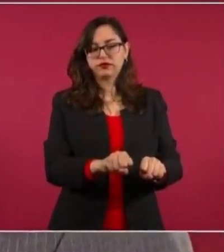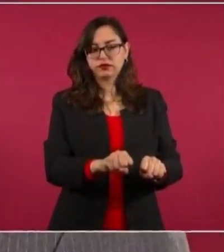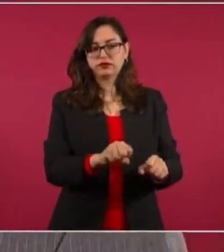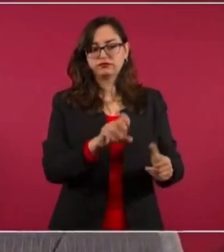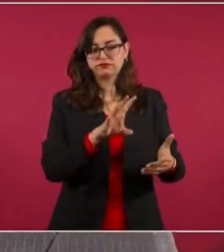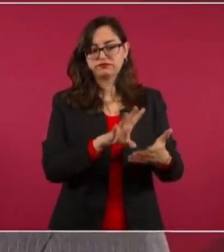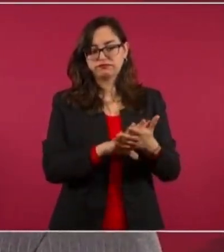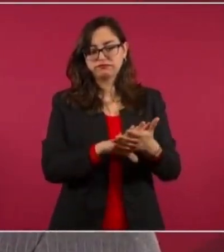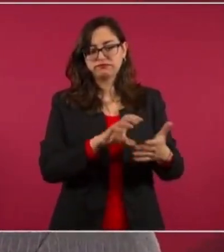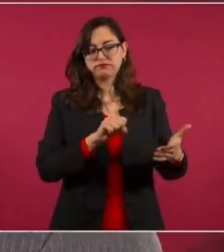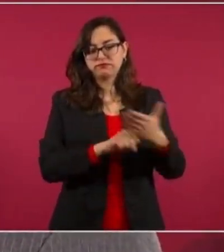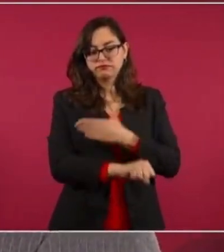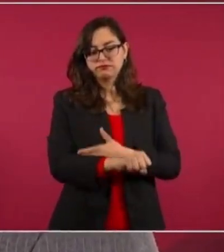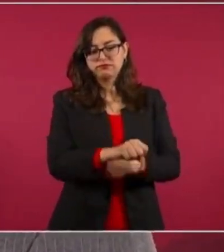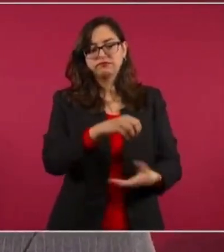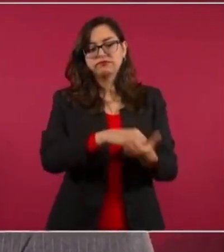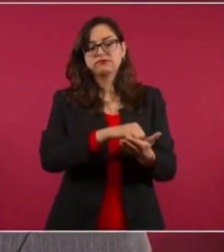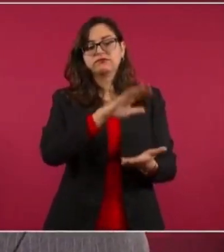requeridos